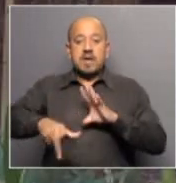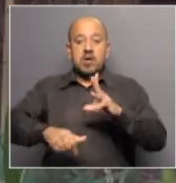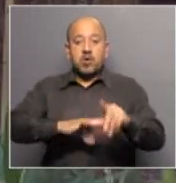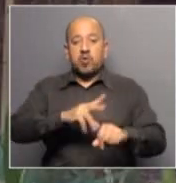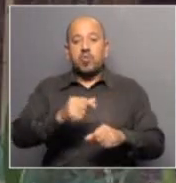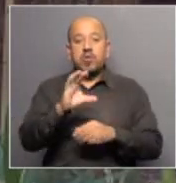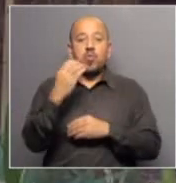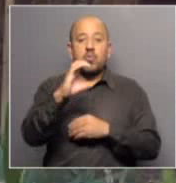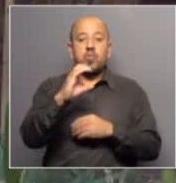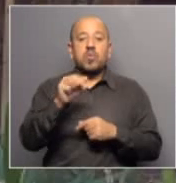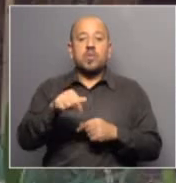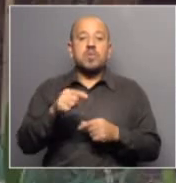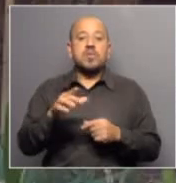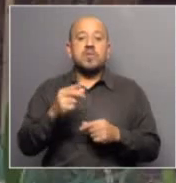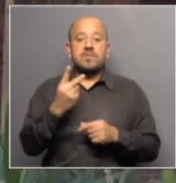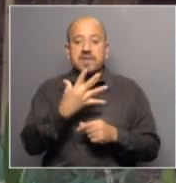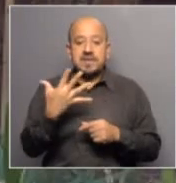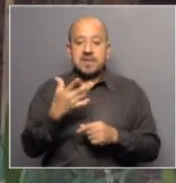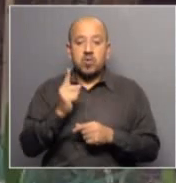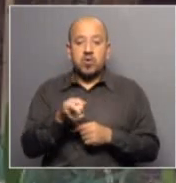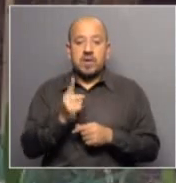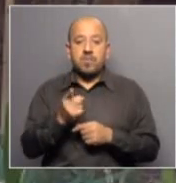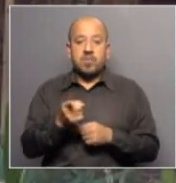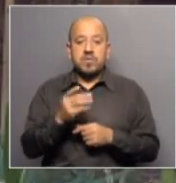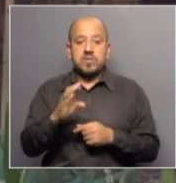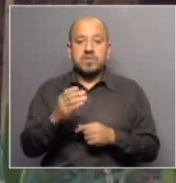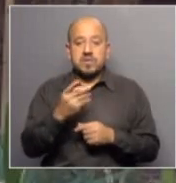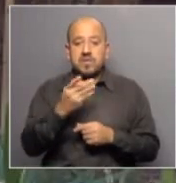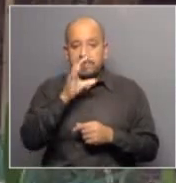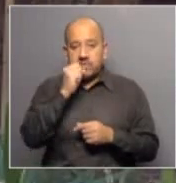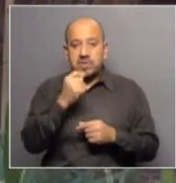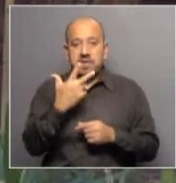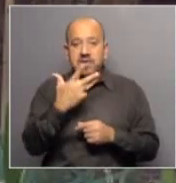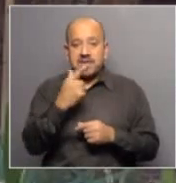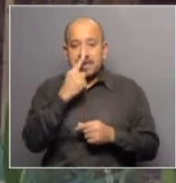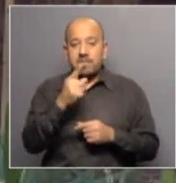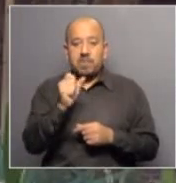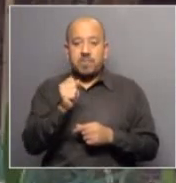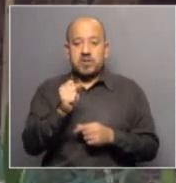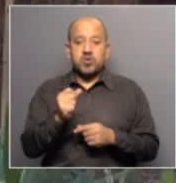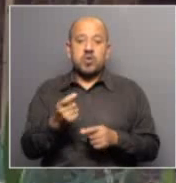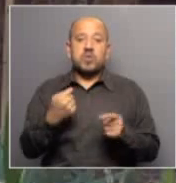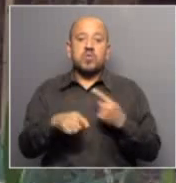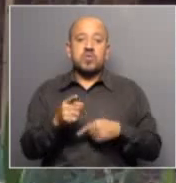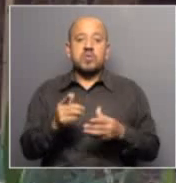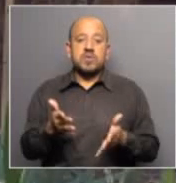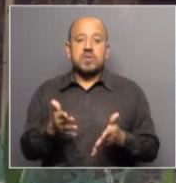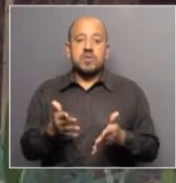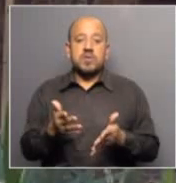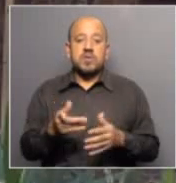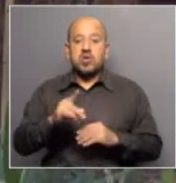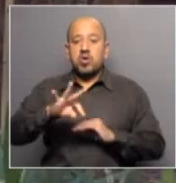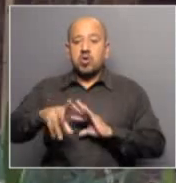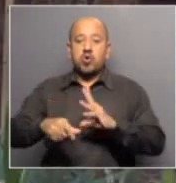clubes y todo esto es patente. O sea, 25 gramos de cannabis de flores salen 3.000 pesos. Entonces, los robos a este